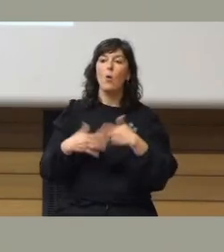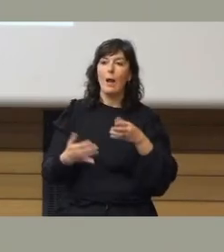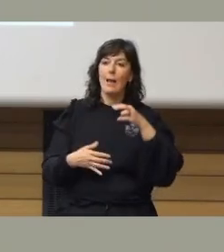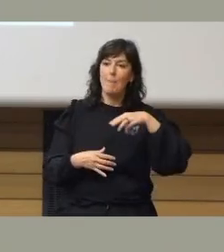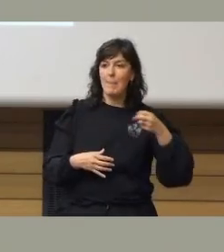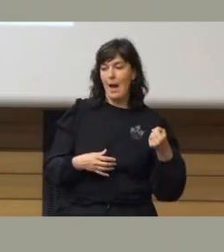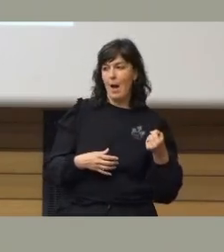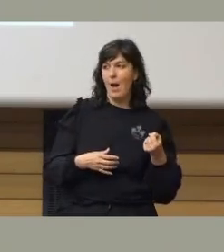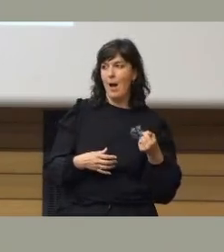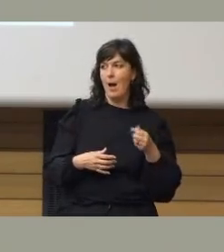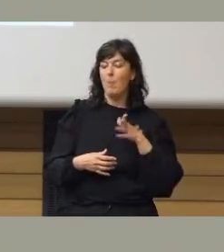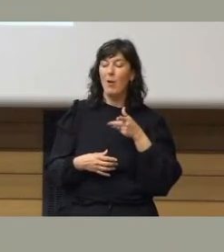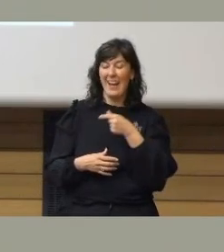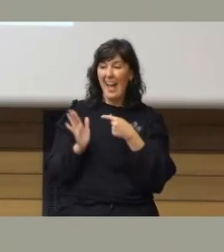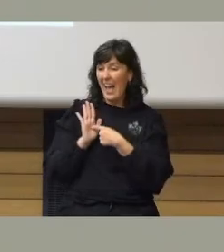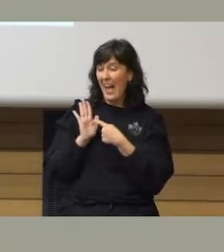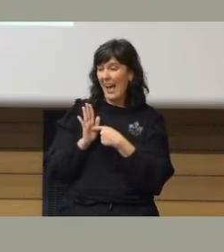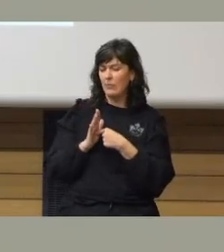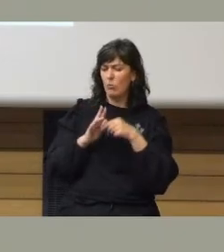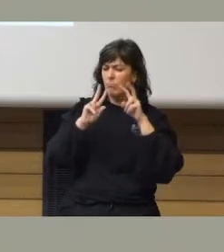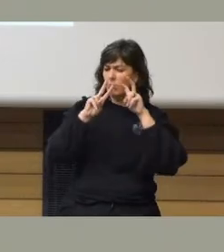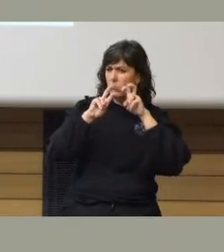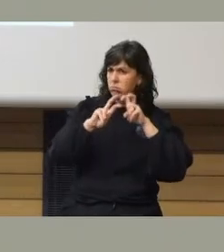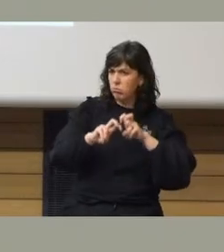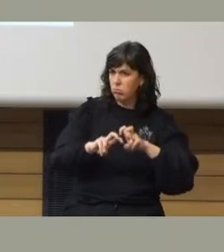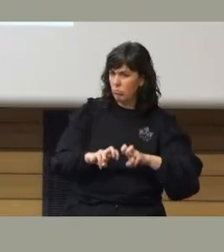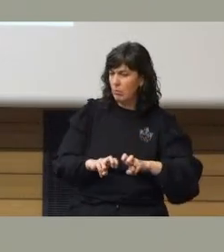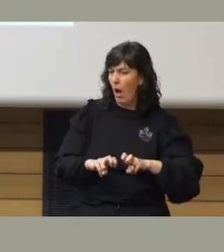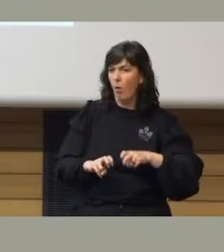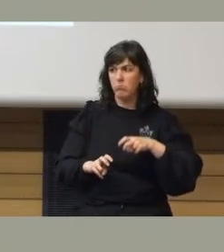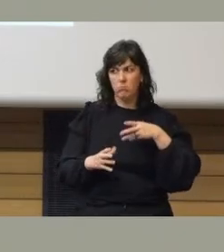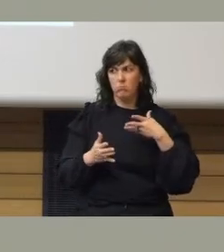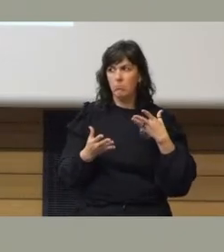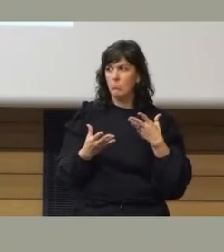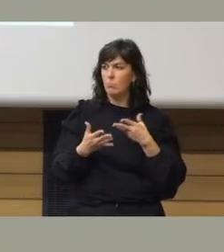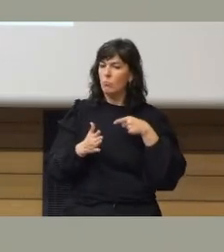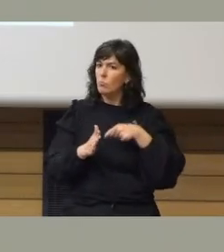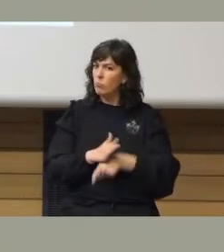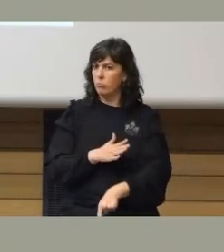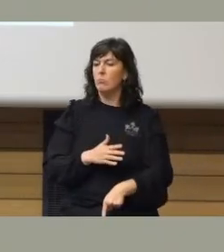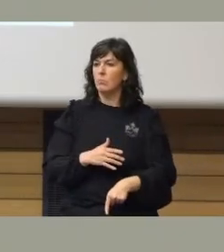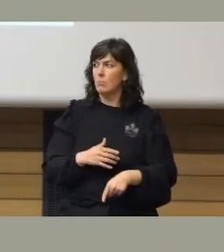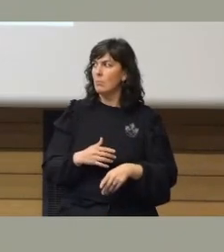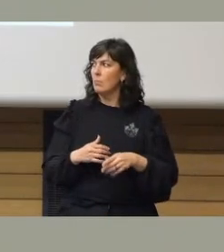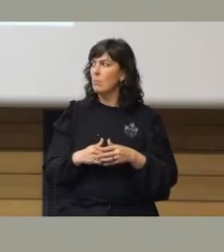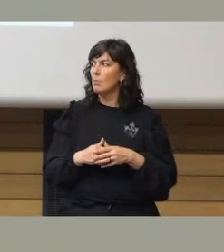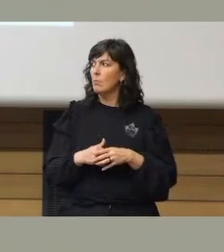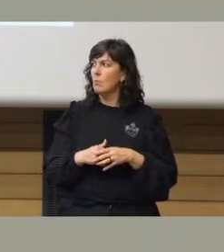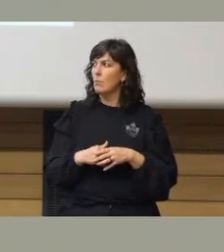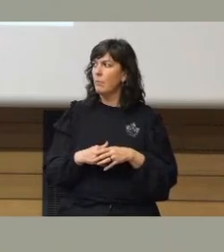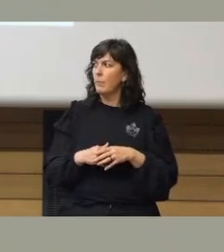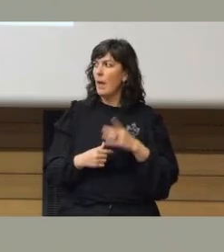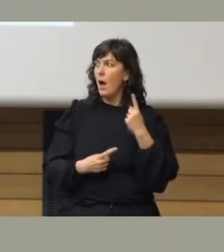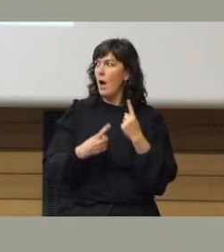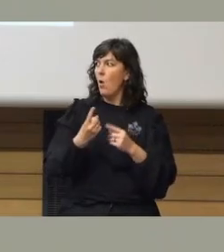Esto está muy estudiado, lo comentaba con Begoña, que nosotros montamos servicios sanitarios, depende qué sitio, qué discoteca y quién pinche. A veces llevamos un médico,